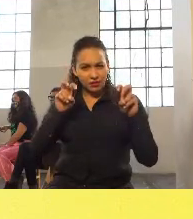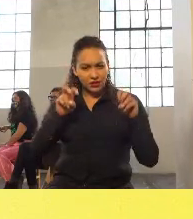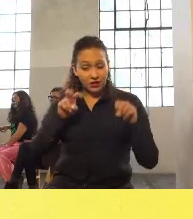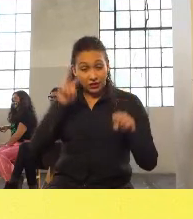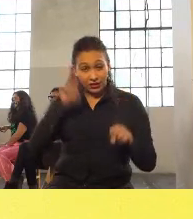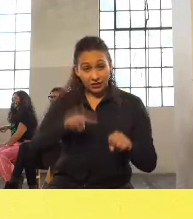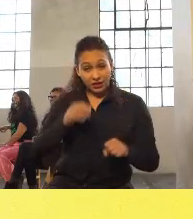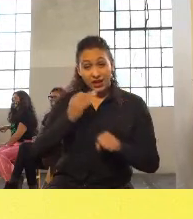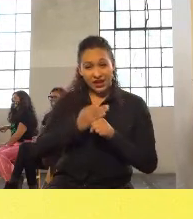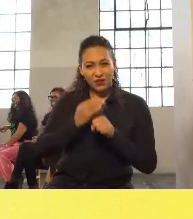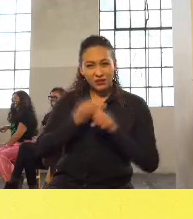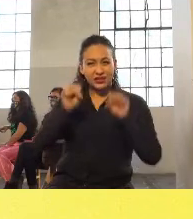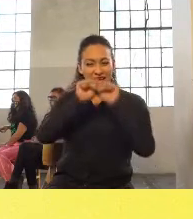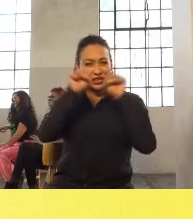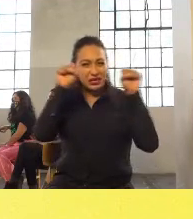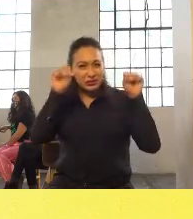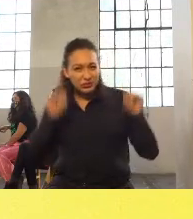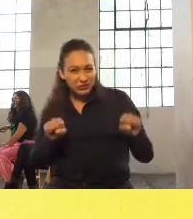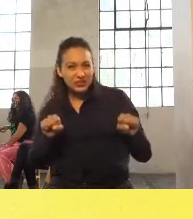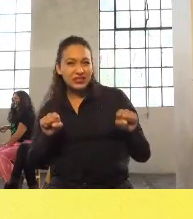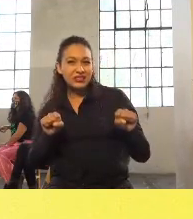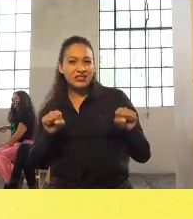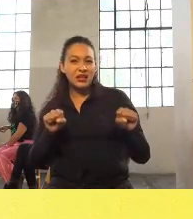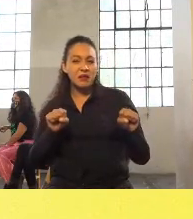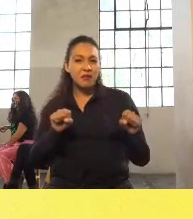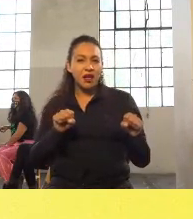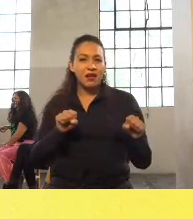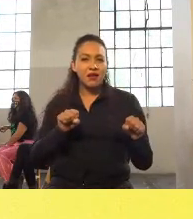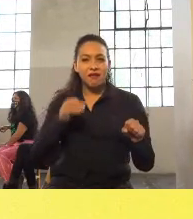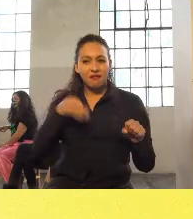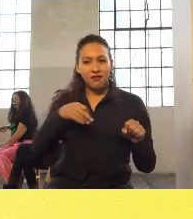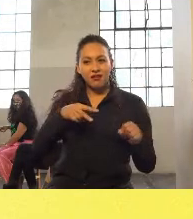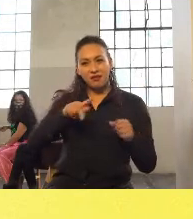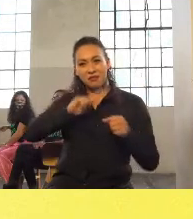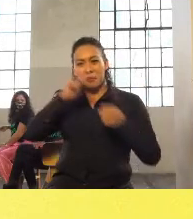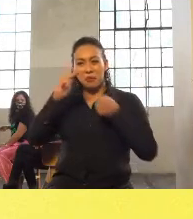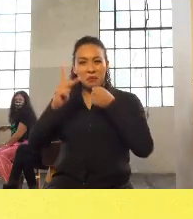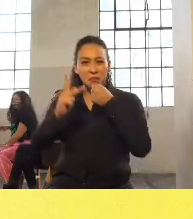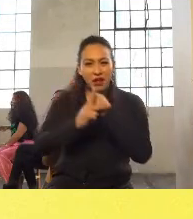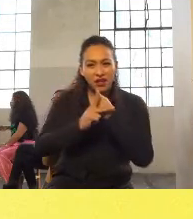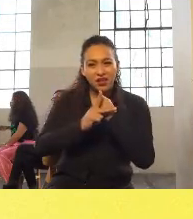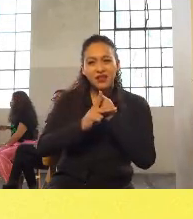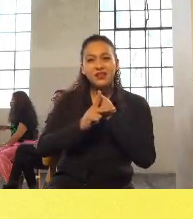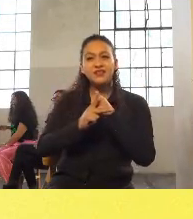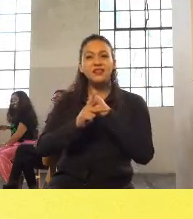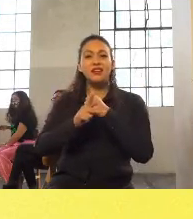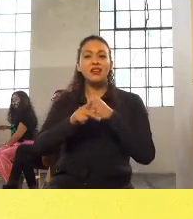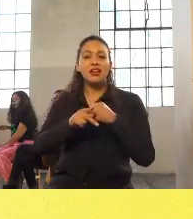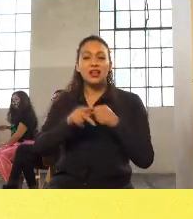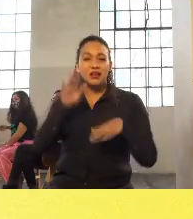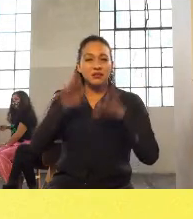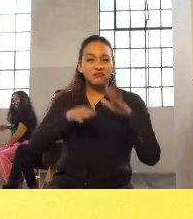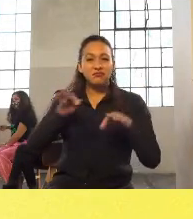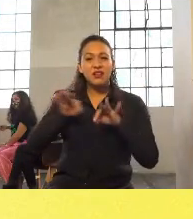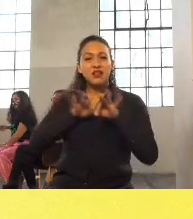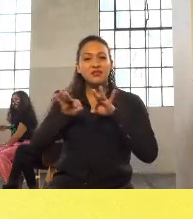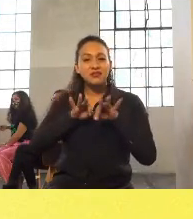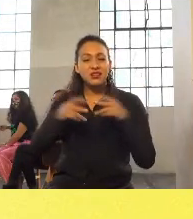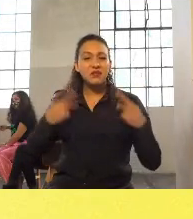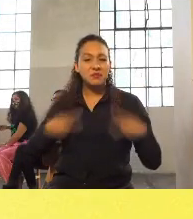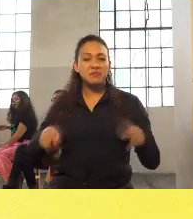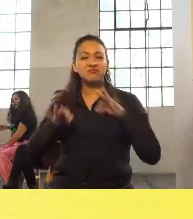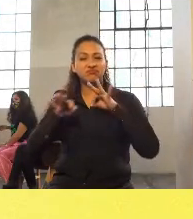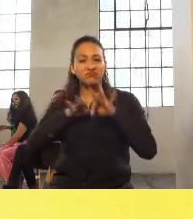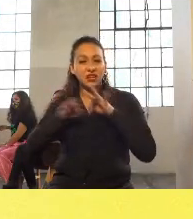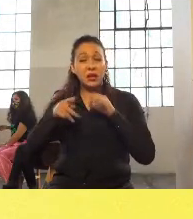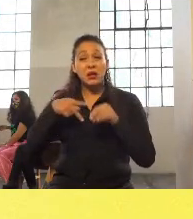en este tipo de sistema capitalista, ¿no? Donde el trabajo remunerado, no remunerado, que se valora